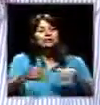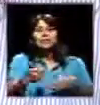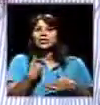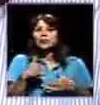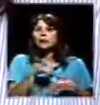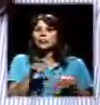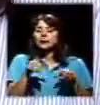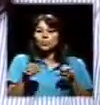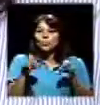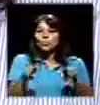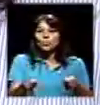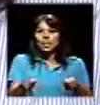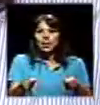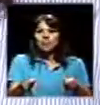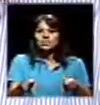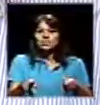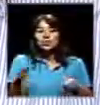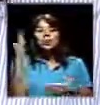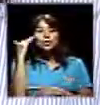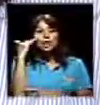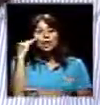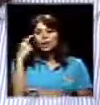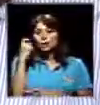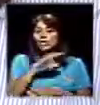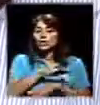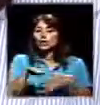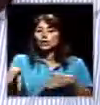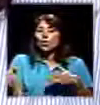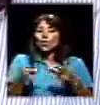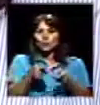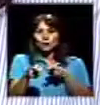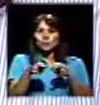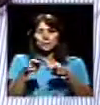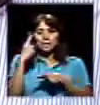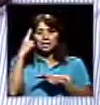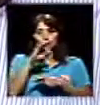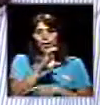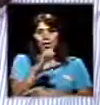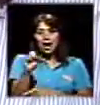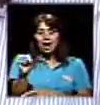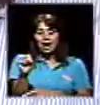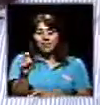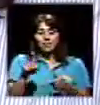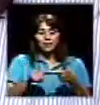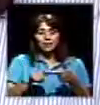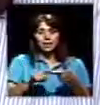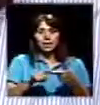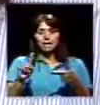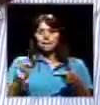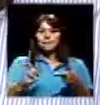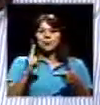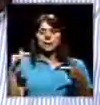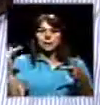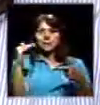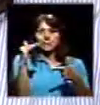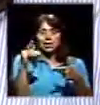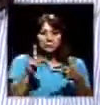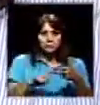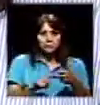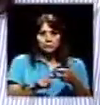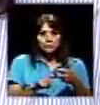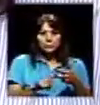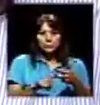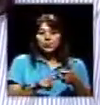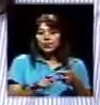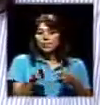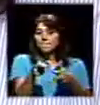son administradas por la caja, todas son de primer nivel, todas manejan más o menos las mismas cosas,